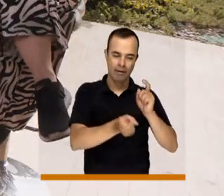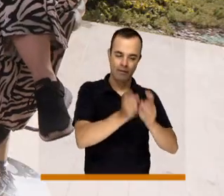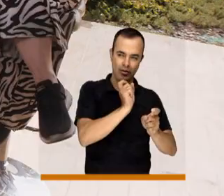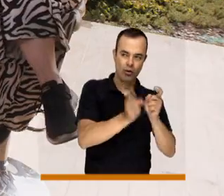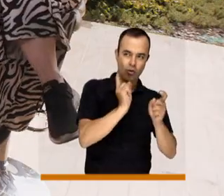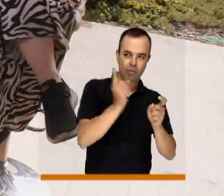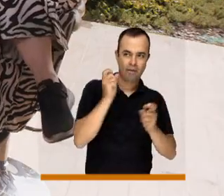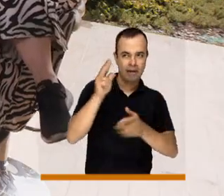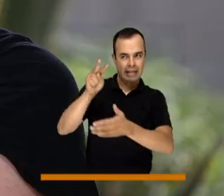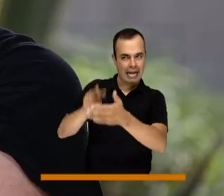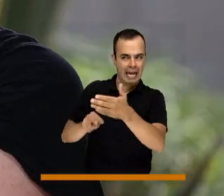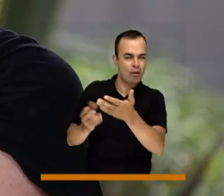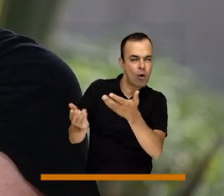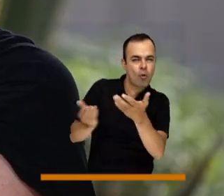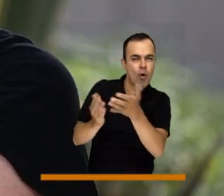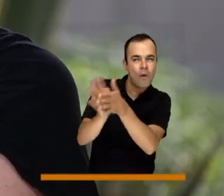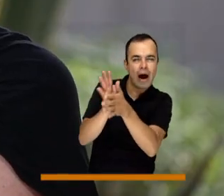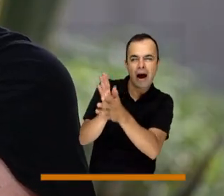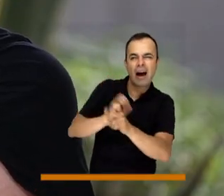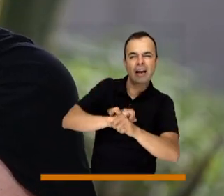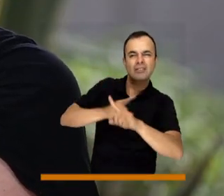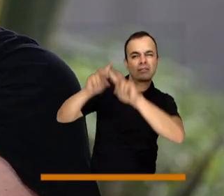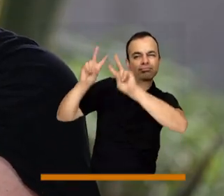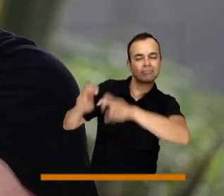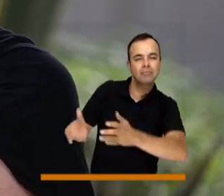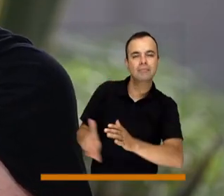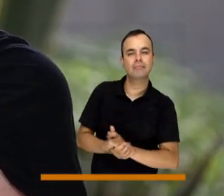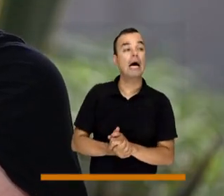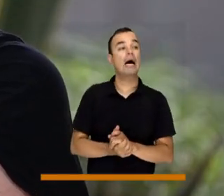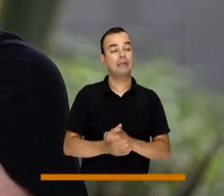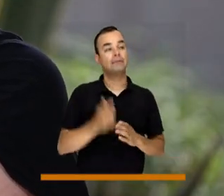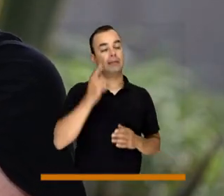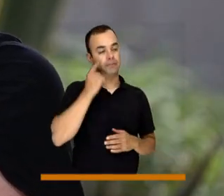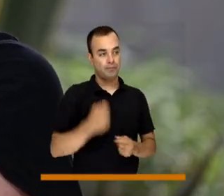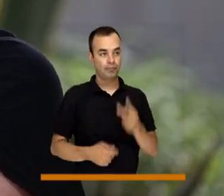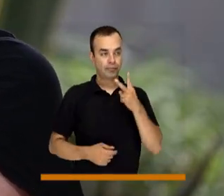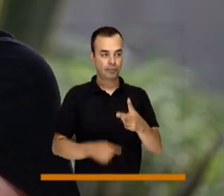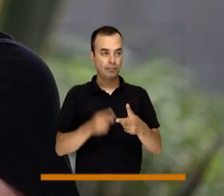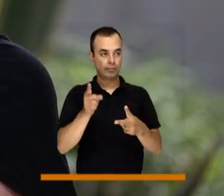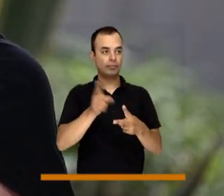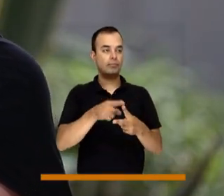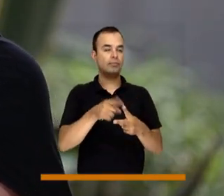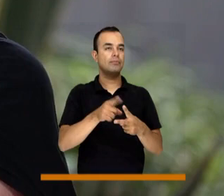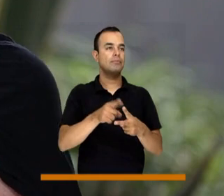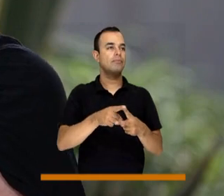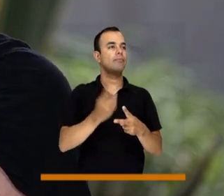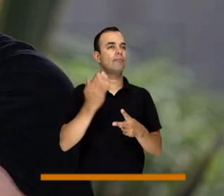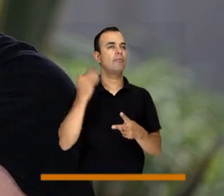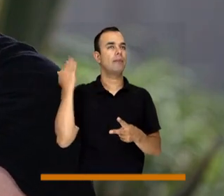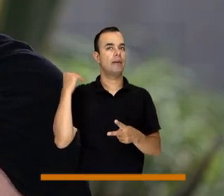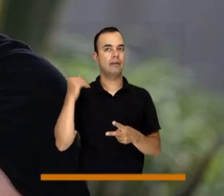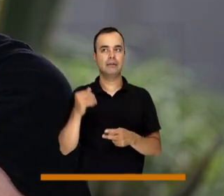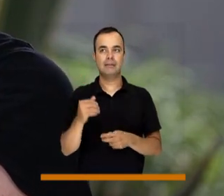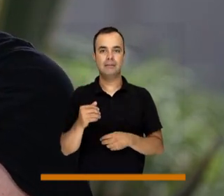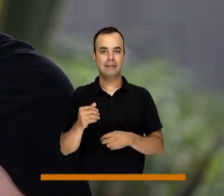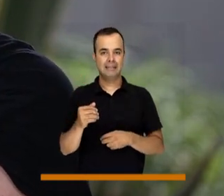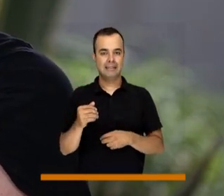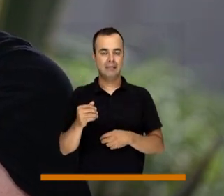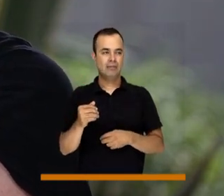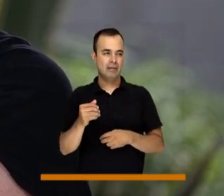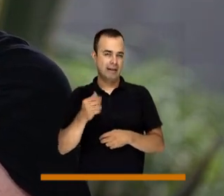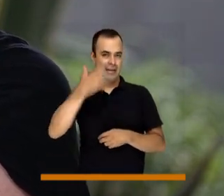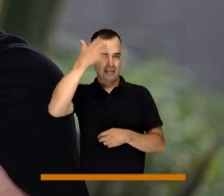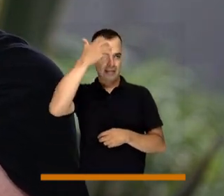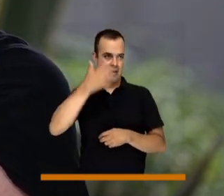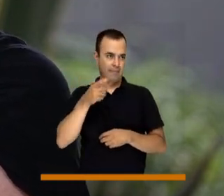Sí, podría citar dos estudios. Uno es una evaluación de Leer es mi cuento. Leer es mi cuento